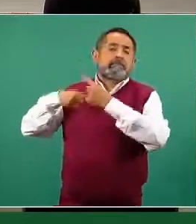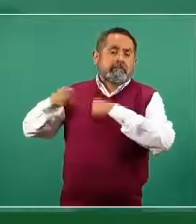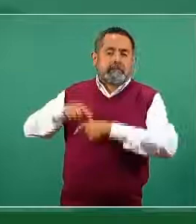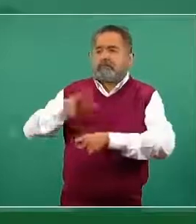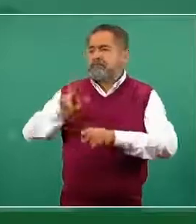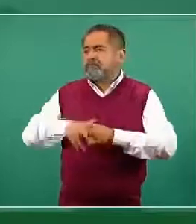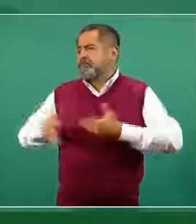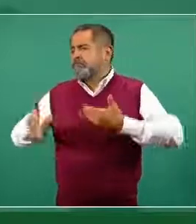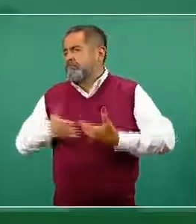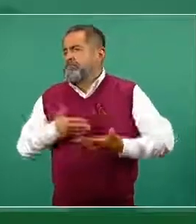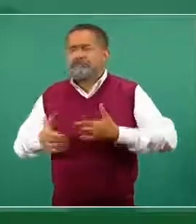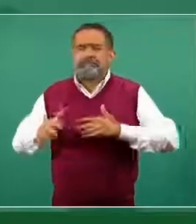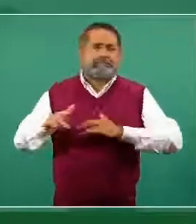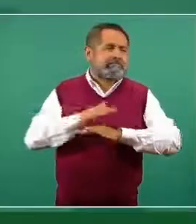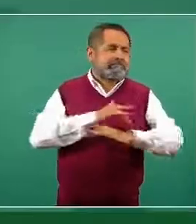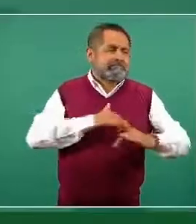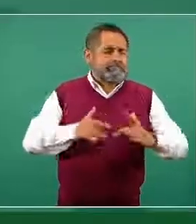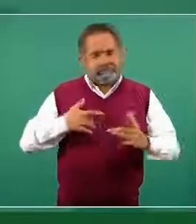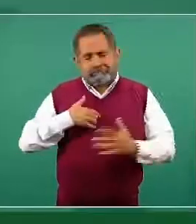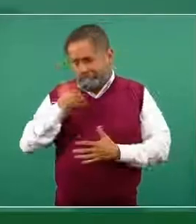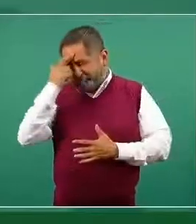normalidad que tanto añoramos